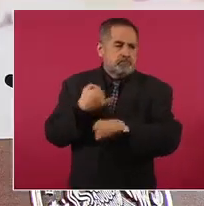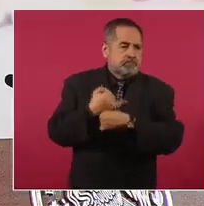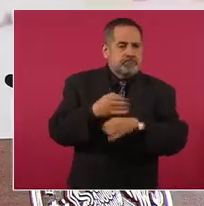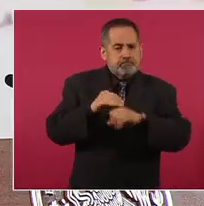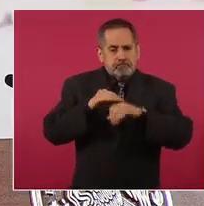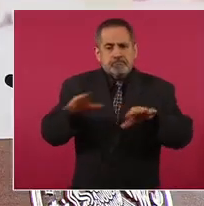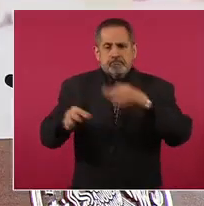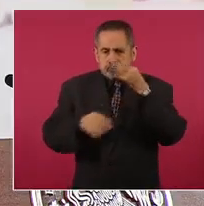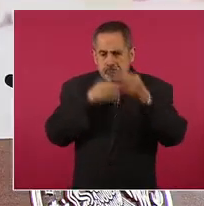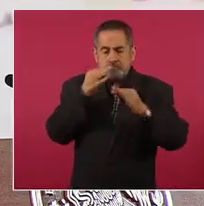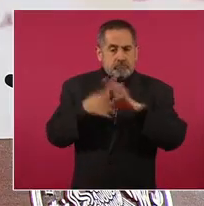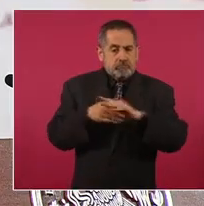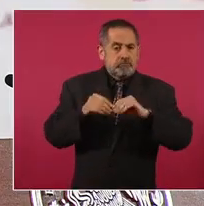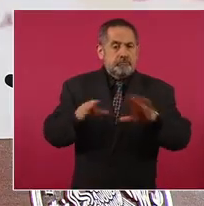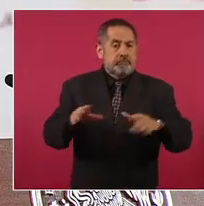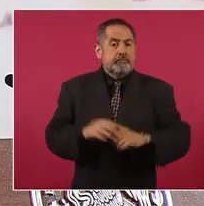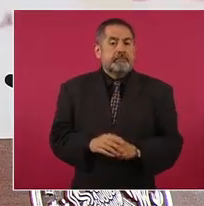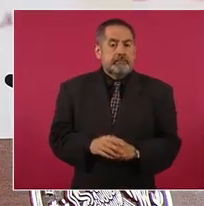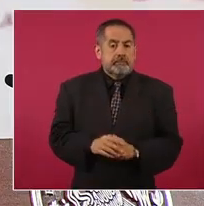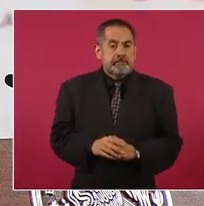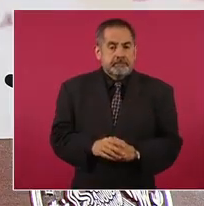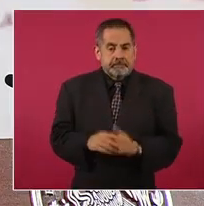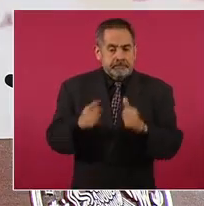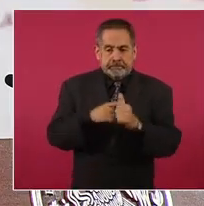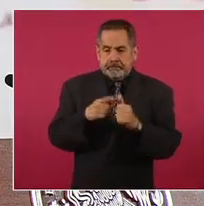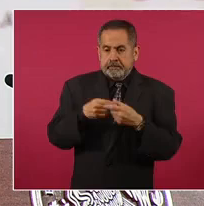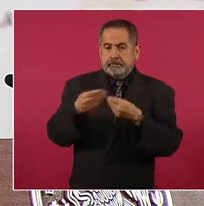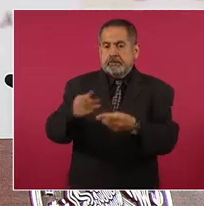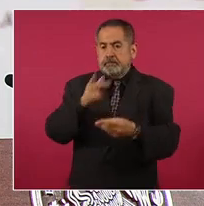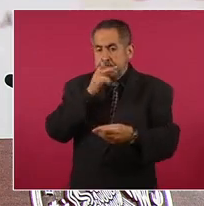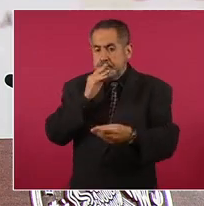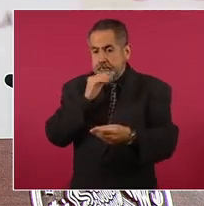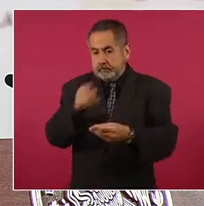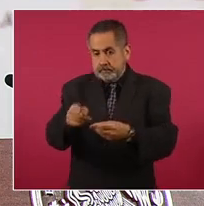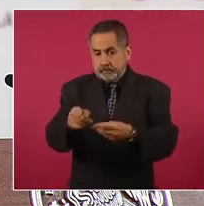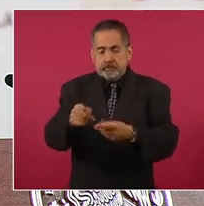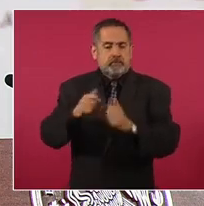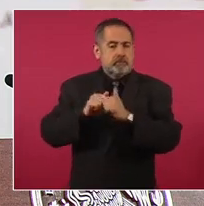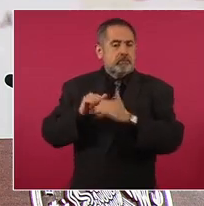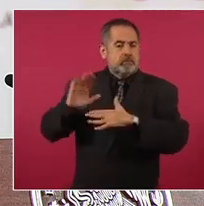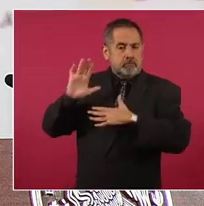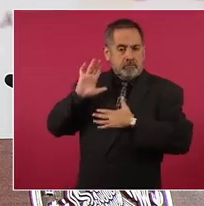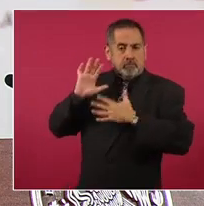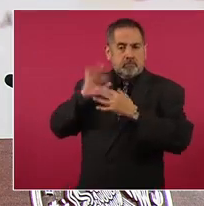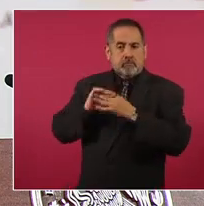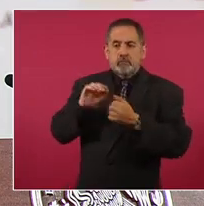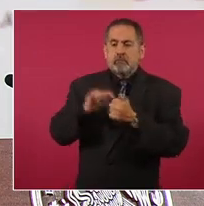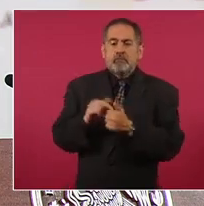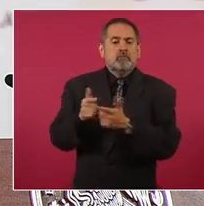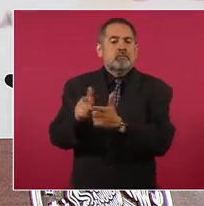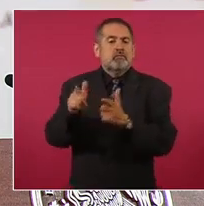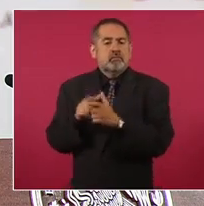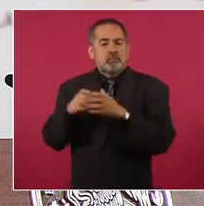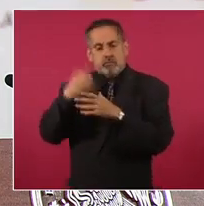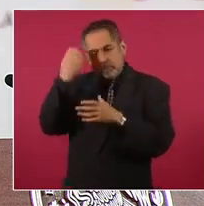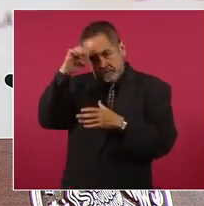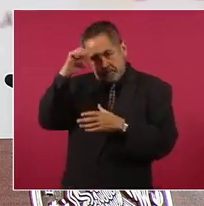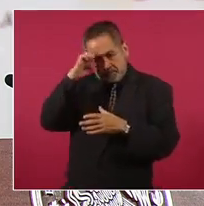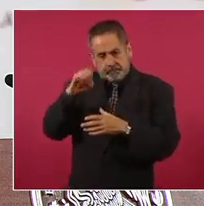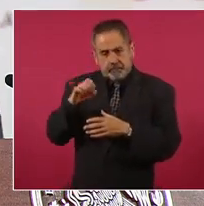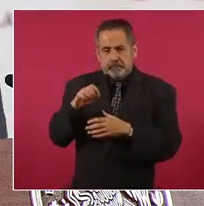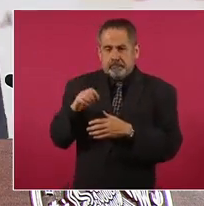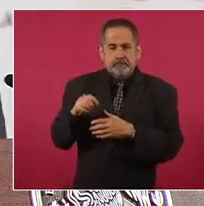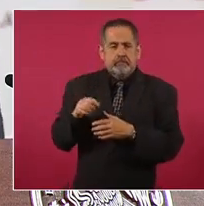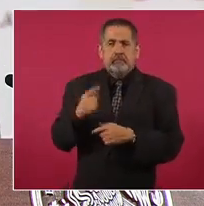la información primero a ellos. Tengo un compromiso con el GIEI. La semana pasada el señor presidente